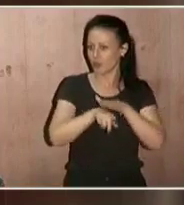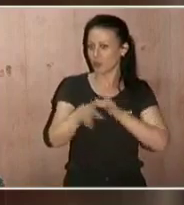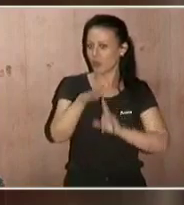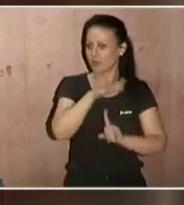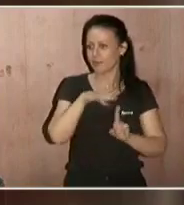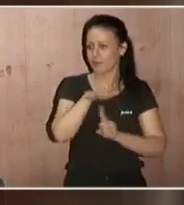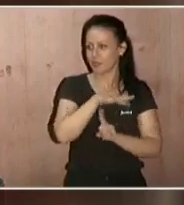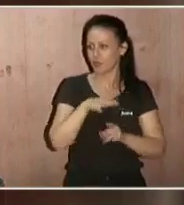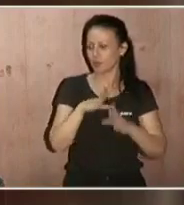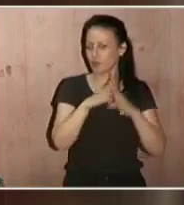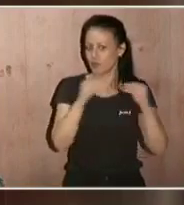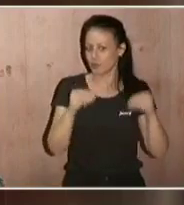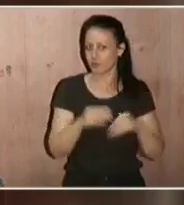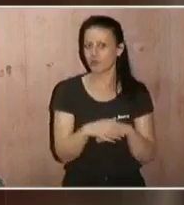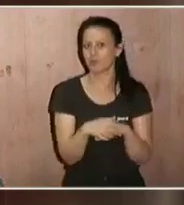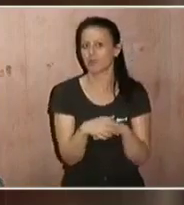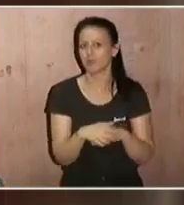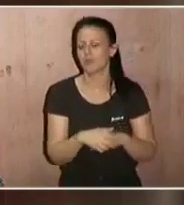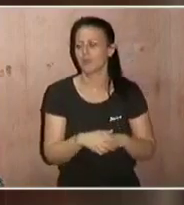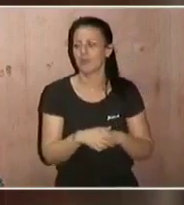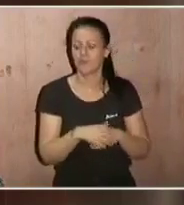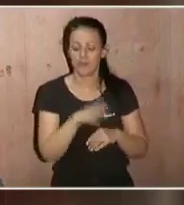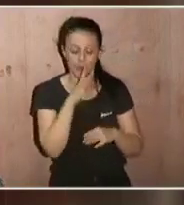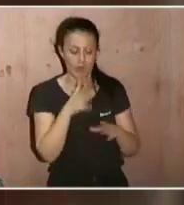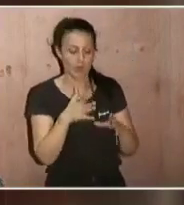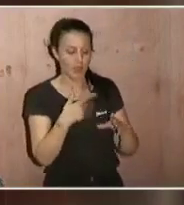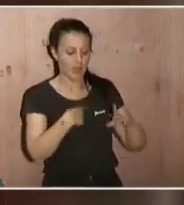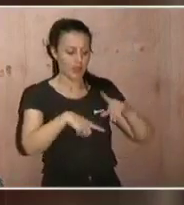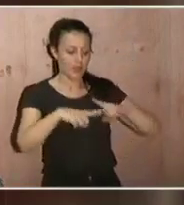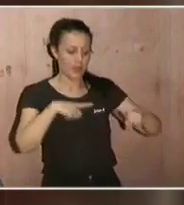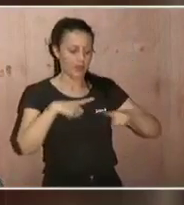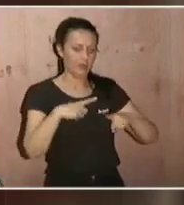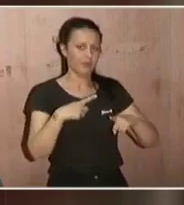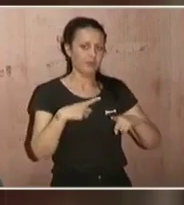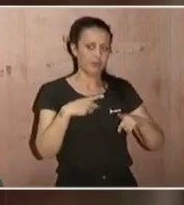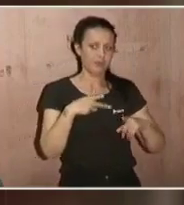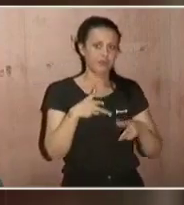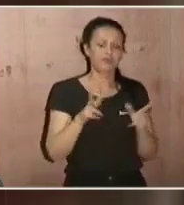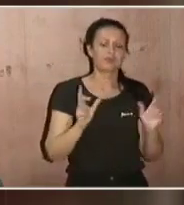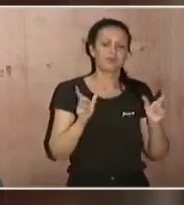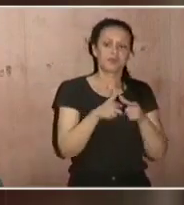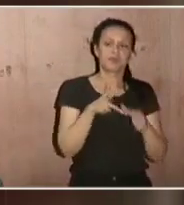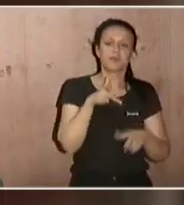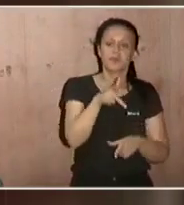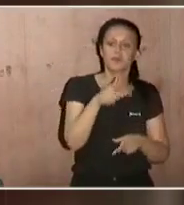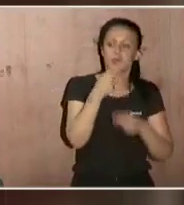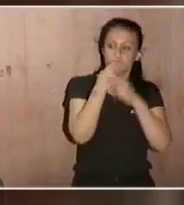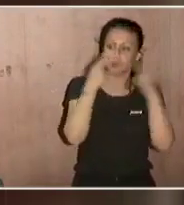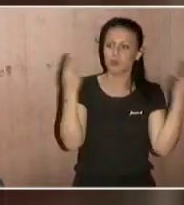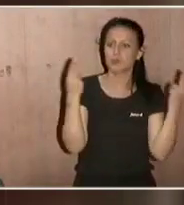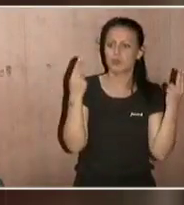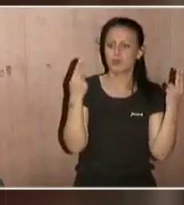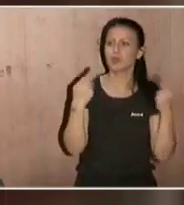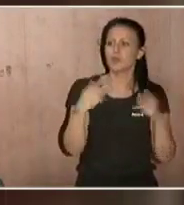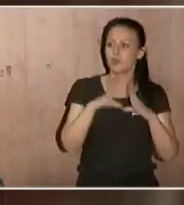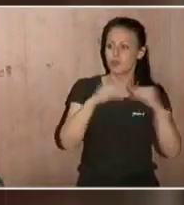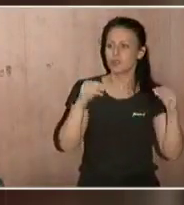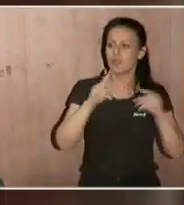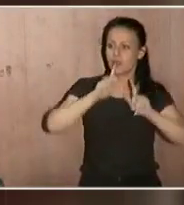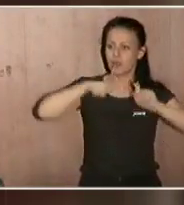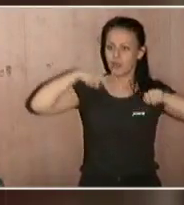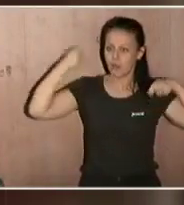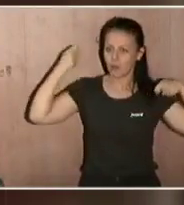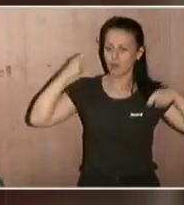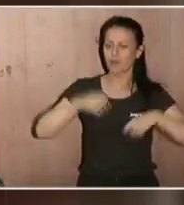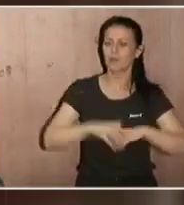universitario, ejemplificado con la dirección del Departamento de Derecho Público de la Universidad de Zaragoza,